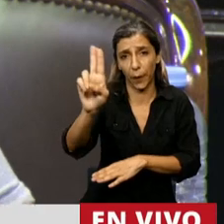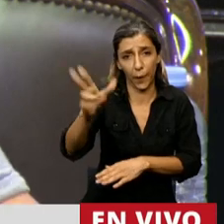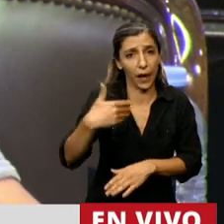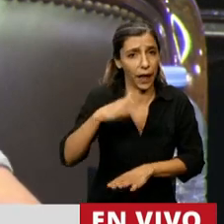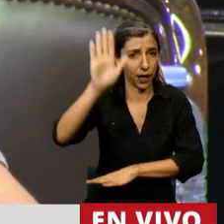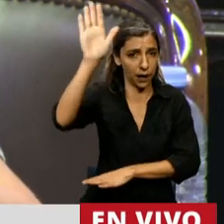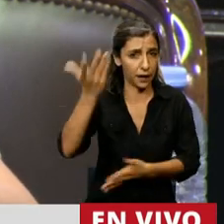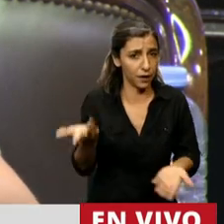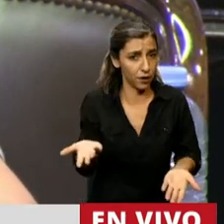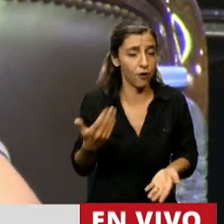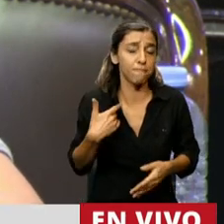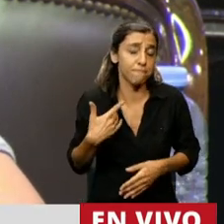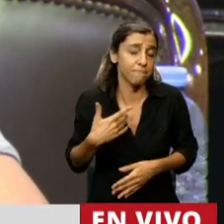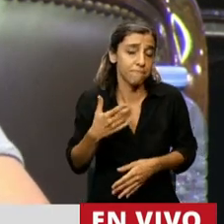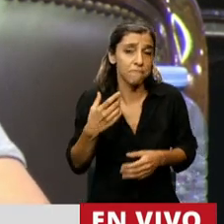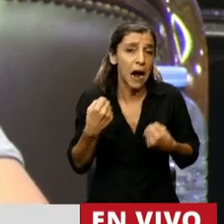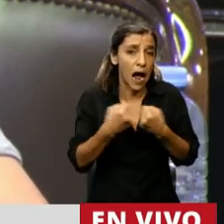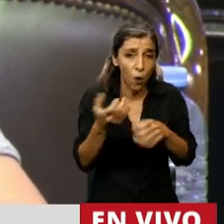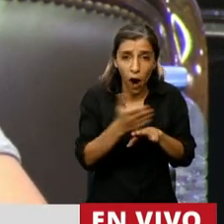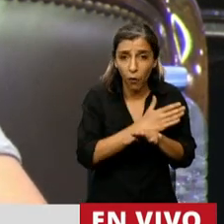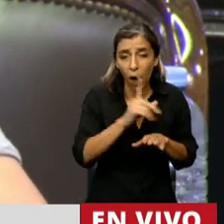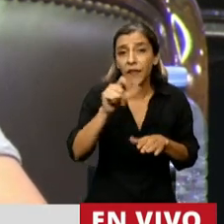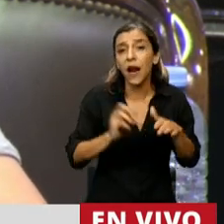Esta cuestión de privilegio es...